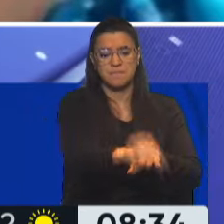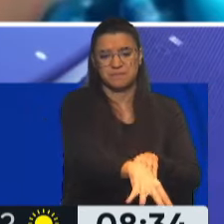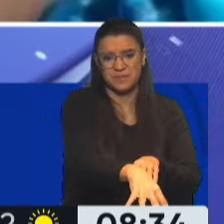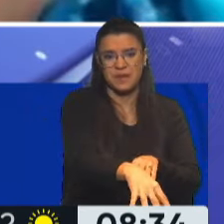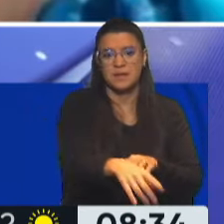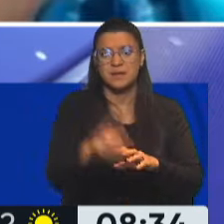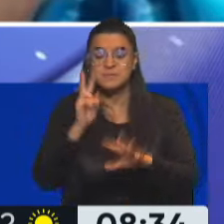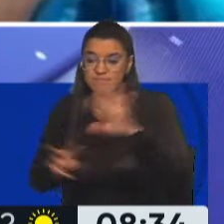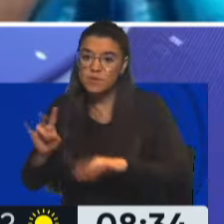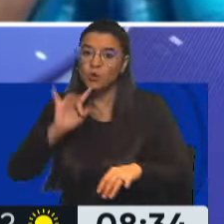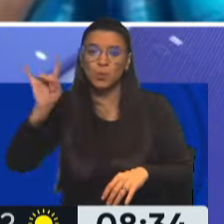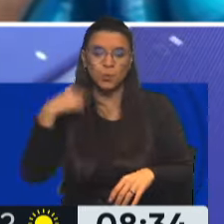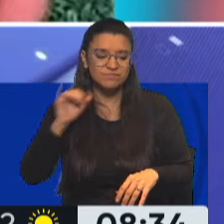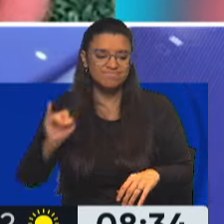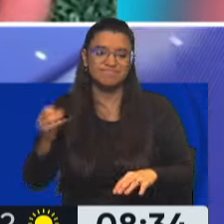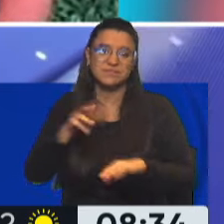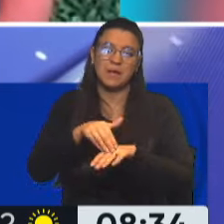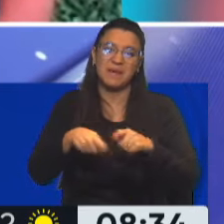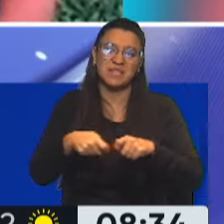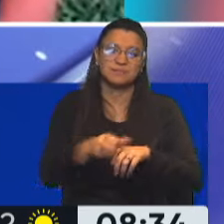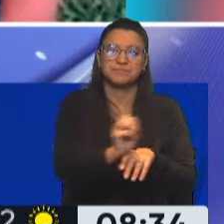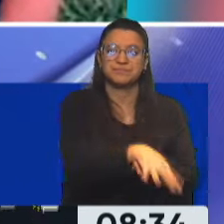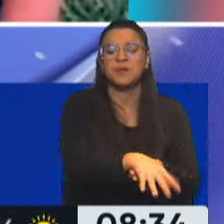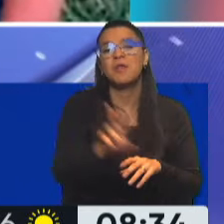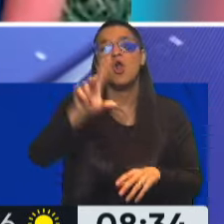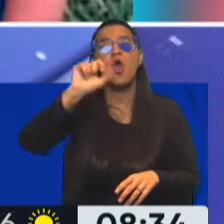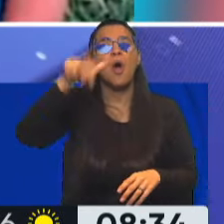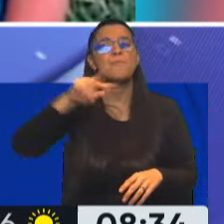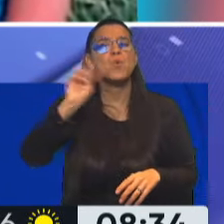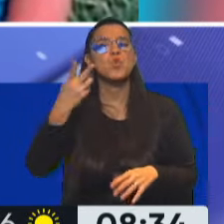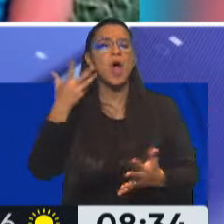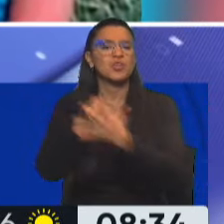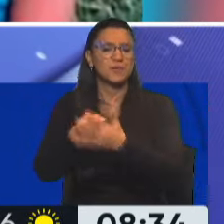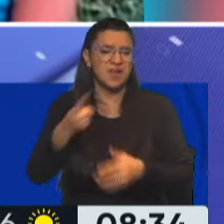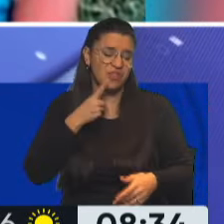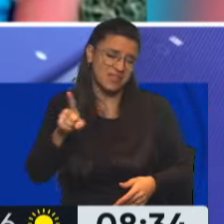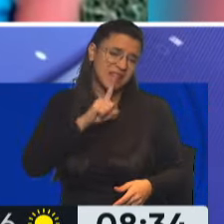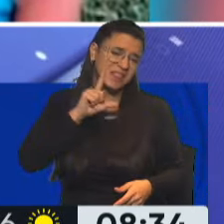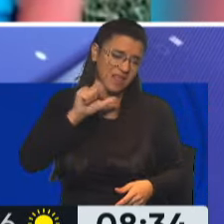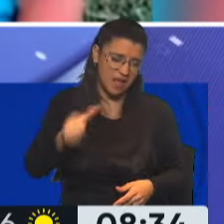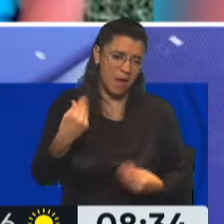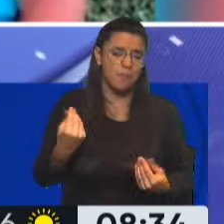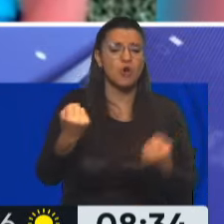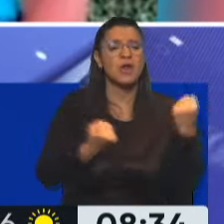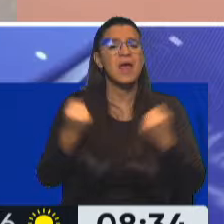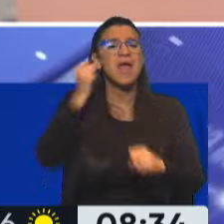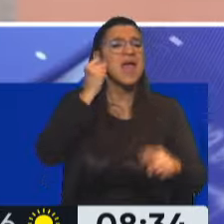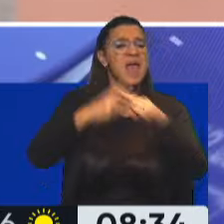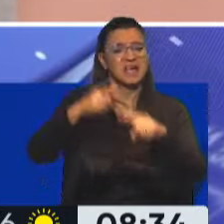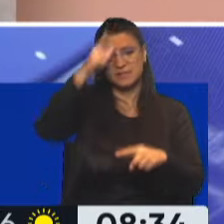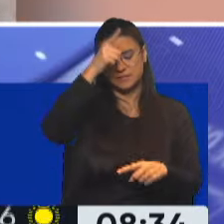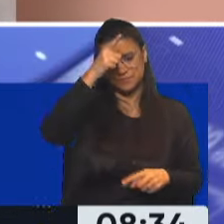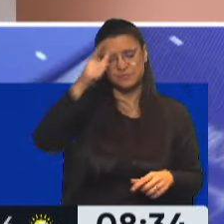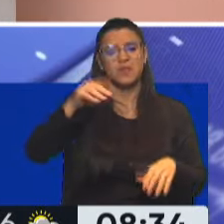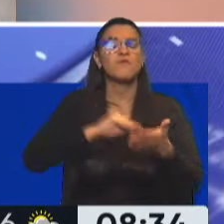primeros rastrillajes y que loan murió atropellado Esto es lo que dijo la tía por la camioneta del Marino Carlos Pérez y la